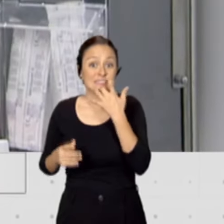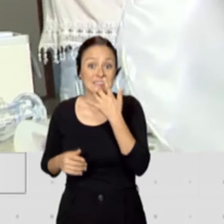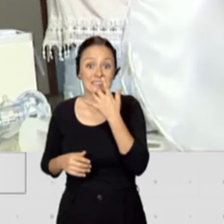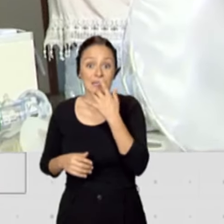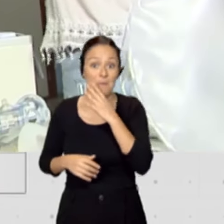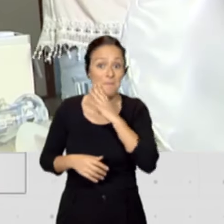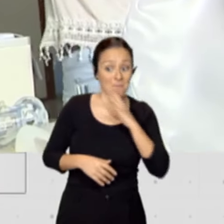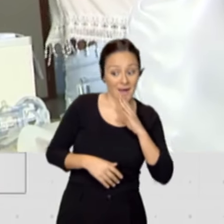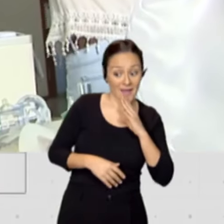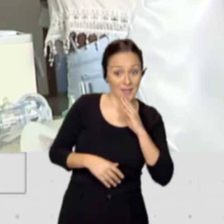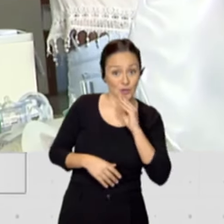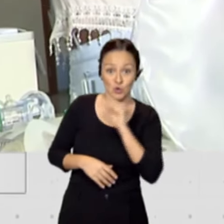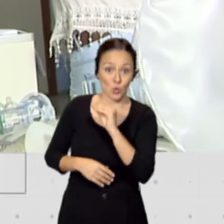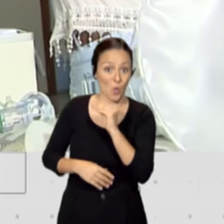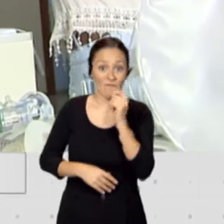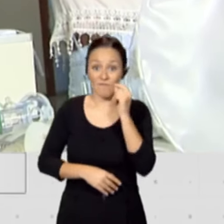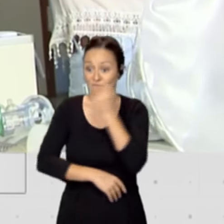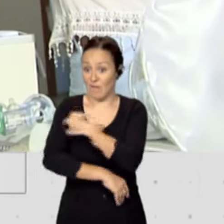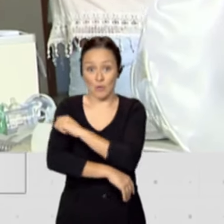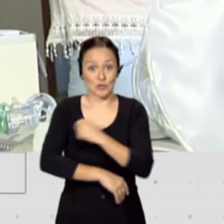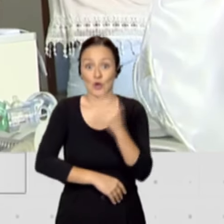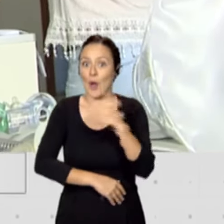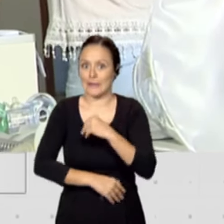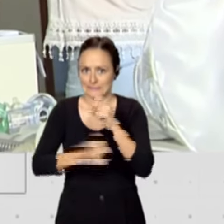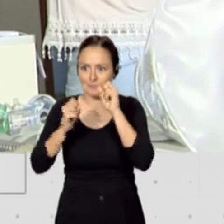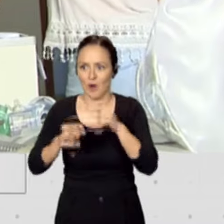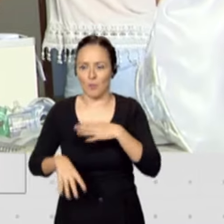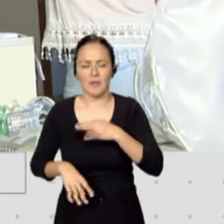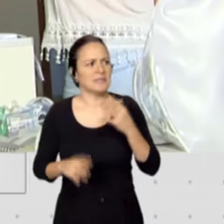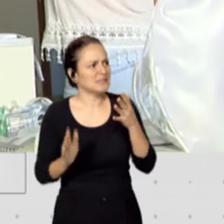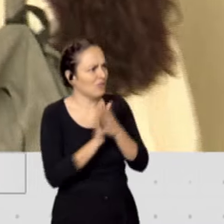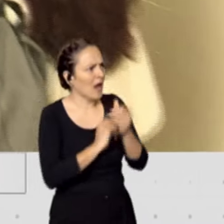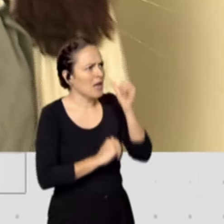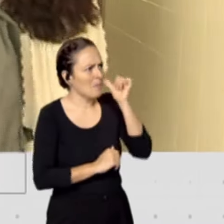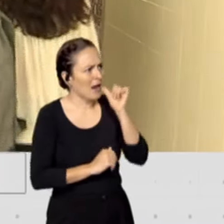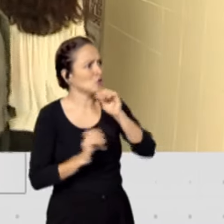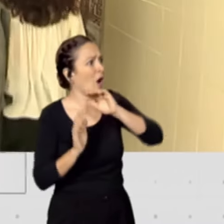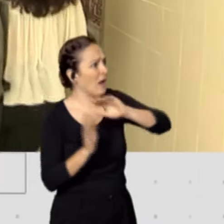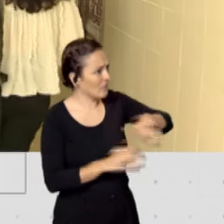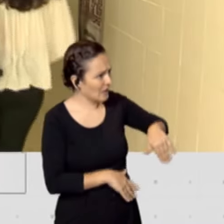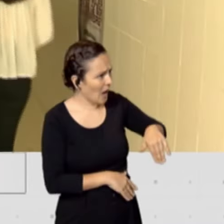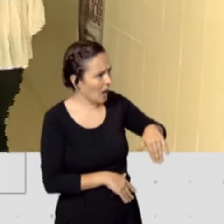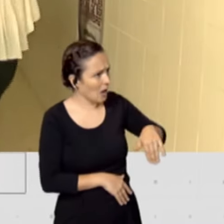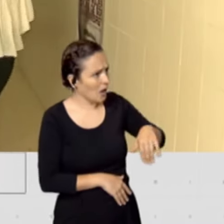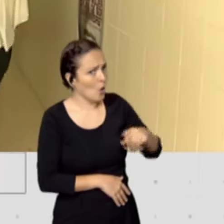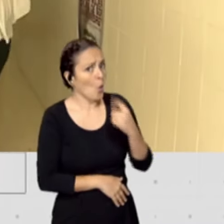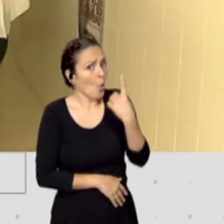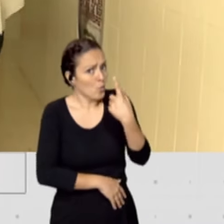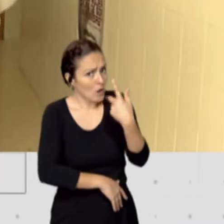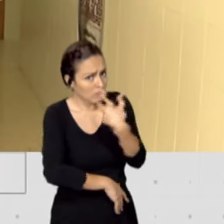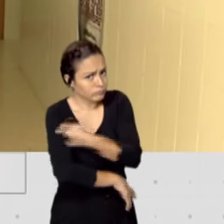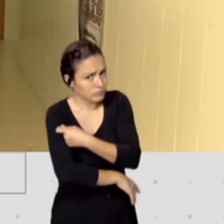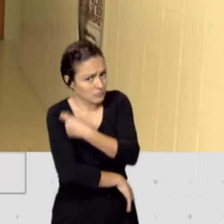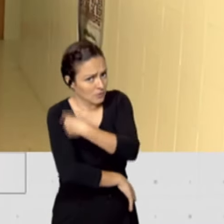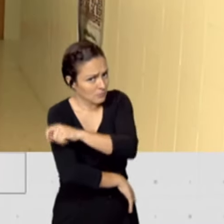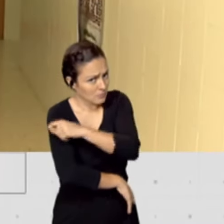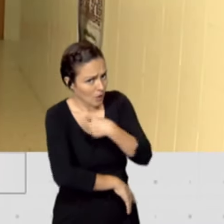vacunada puede tener una enfermedad o sea que el tramo final del embarazo lo que se hace con las mujeres es darle una dosis de la vacuna contra la